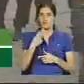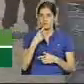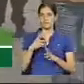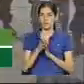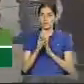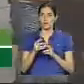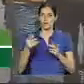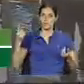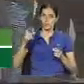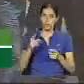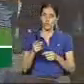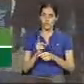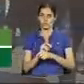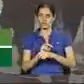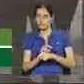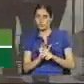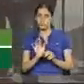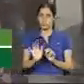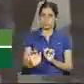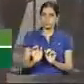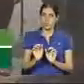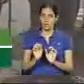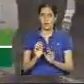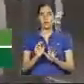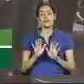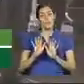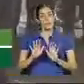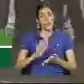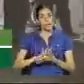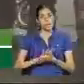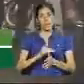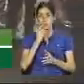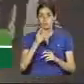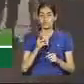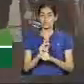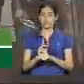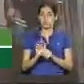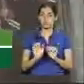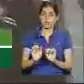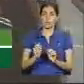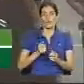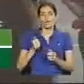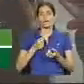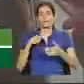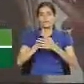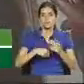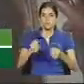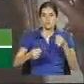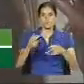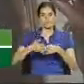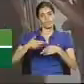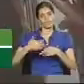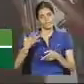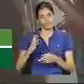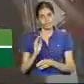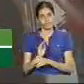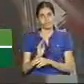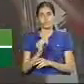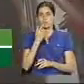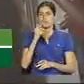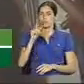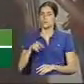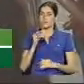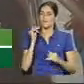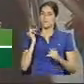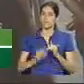el reductor de velocidad para evitar que el exceso de velocidad ocasione cualquier tipo de accidente. Finalmente, pues para